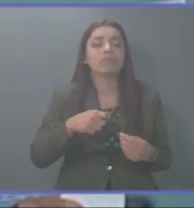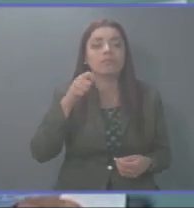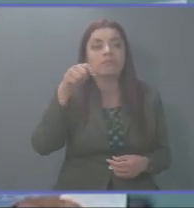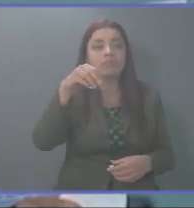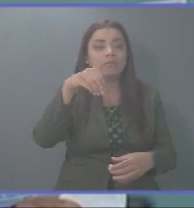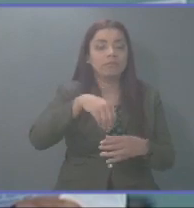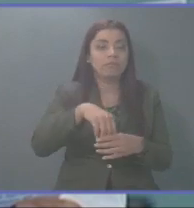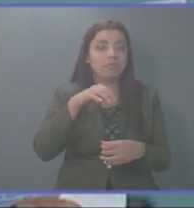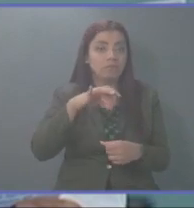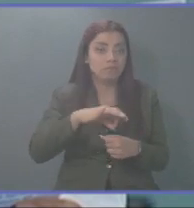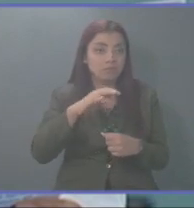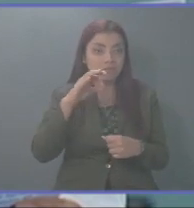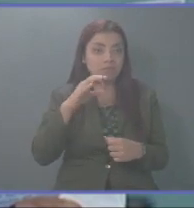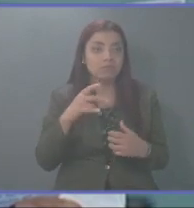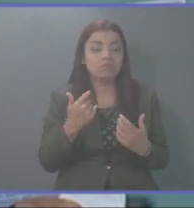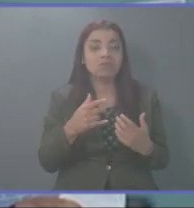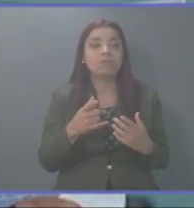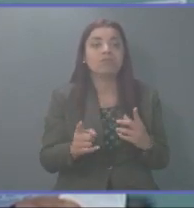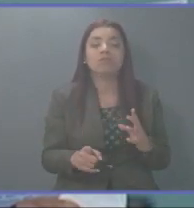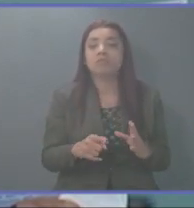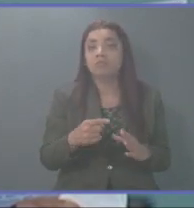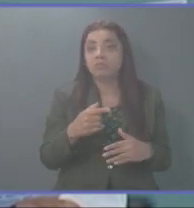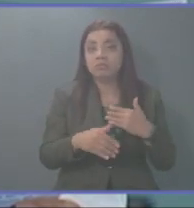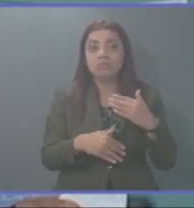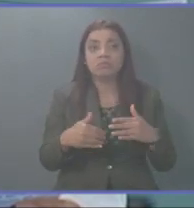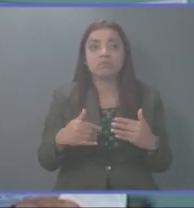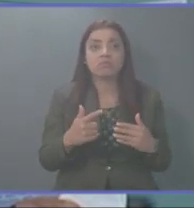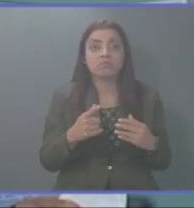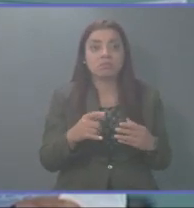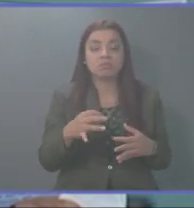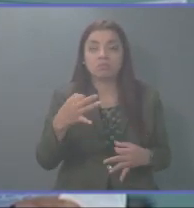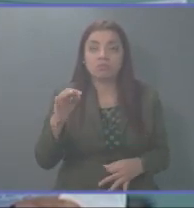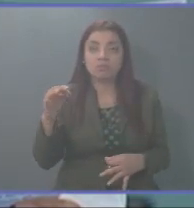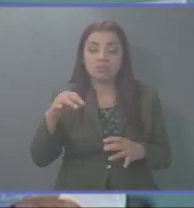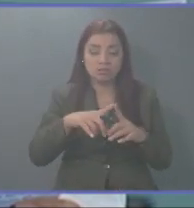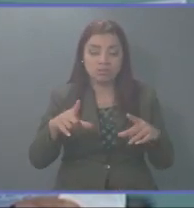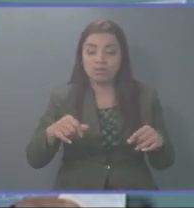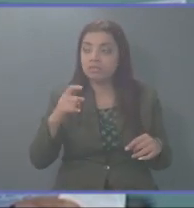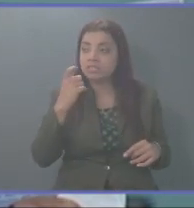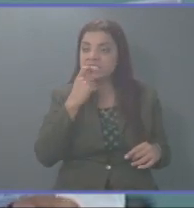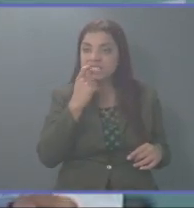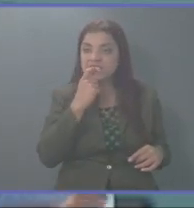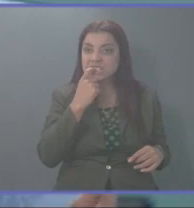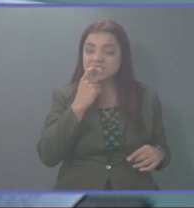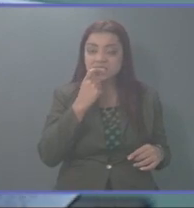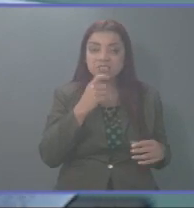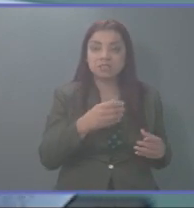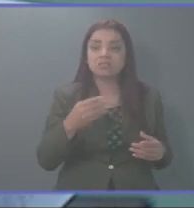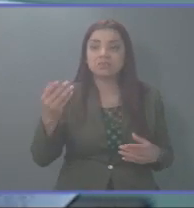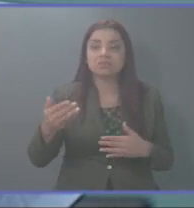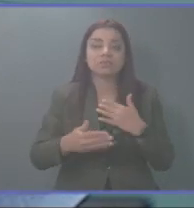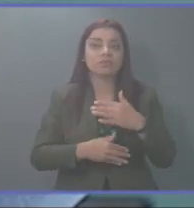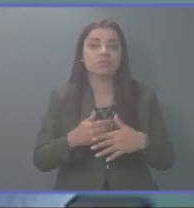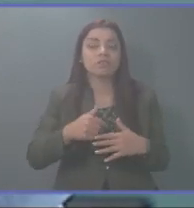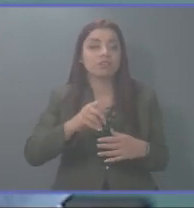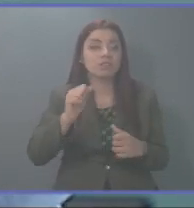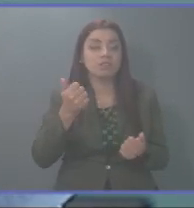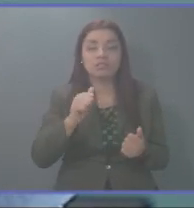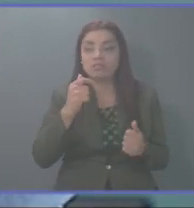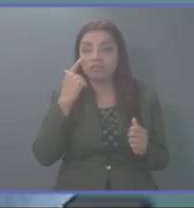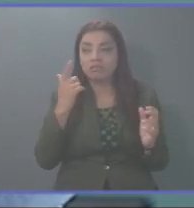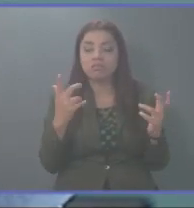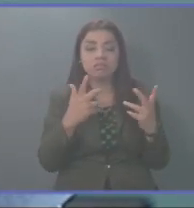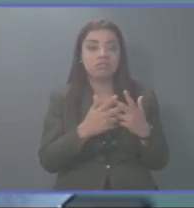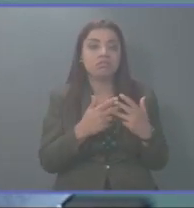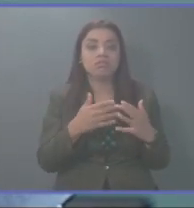votación una vez realizada su selección y un sobre de retorno color gris debidamente identificado con la elección de que se trate con los